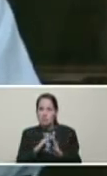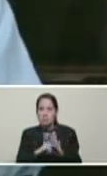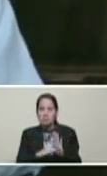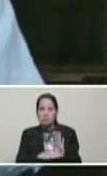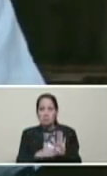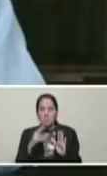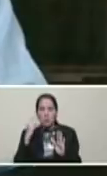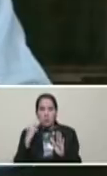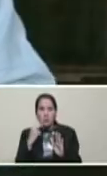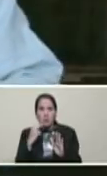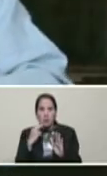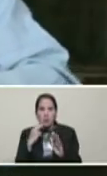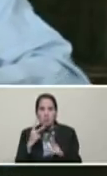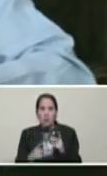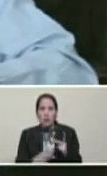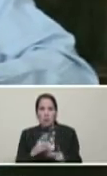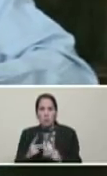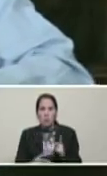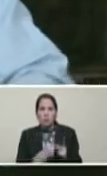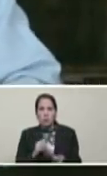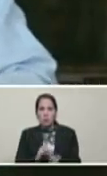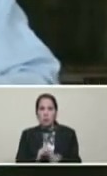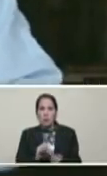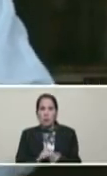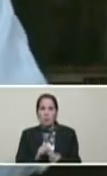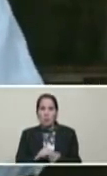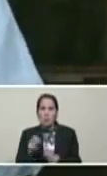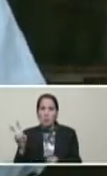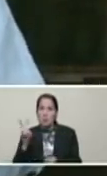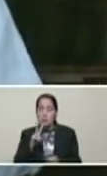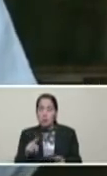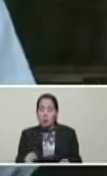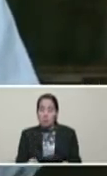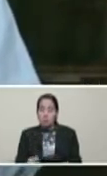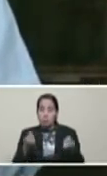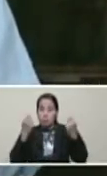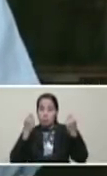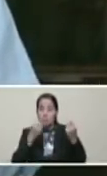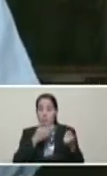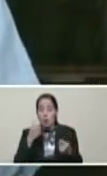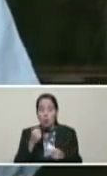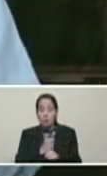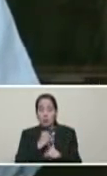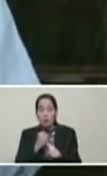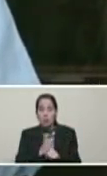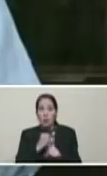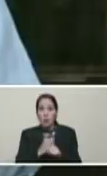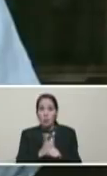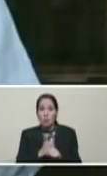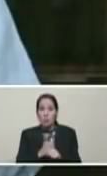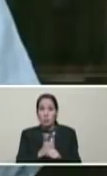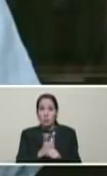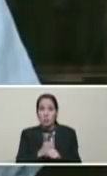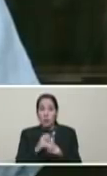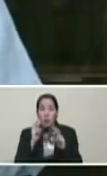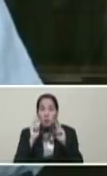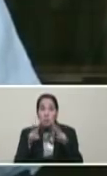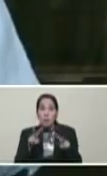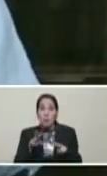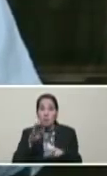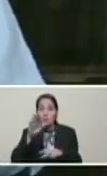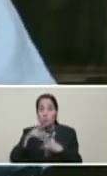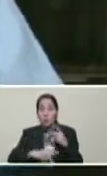bolivariana para la producción de carbón venezuela se recupera con trabajo venezuela ve el futuro con